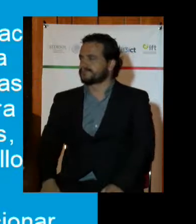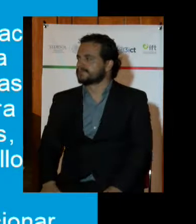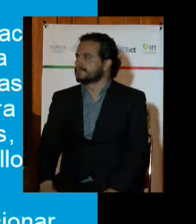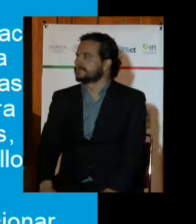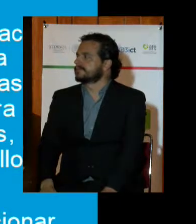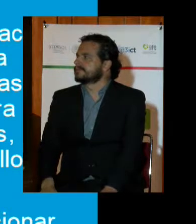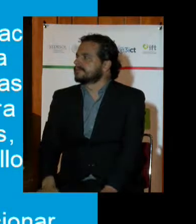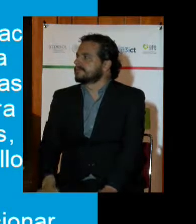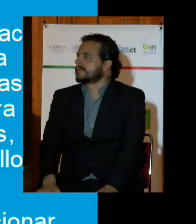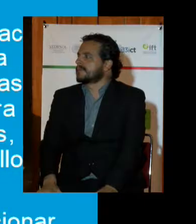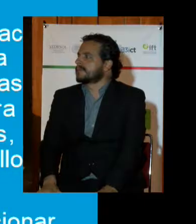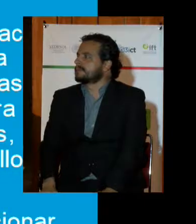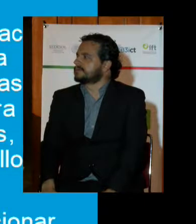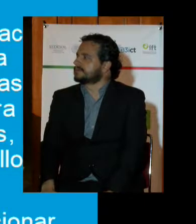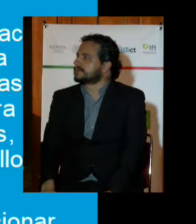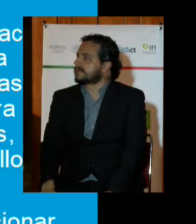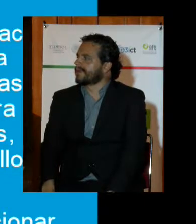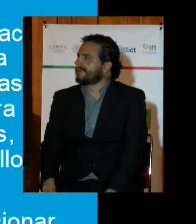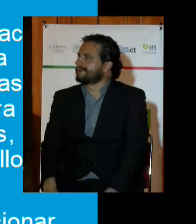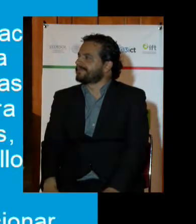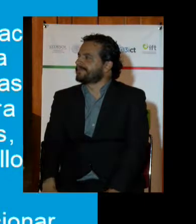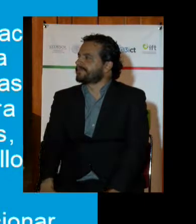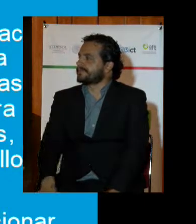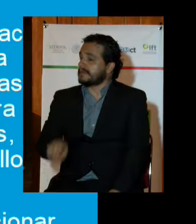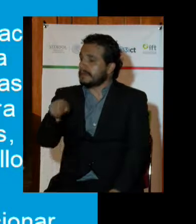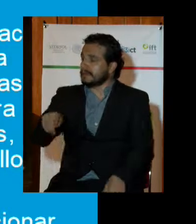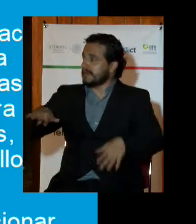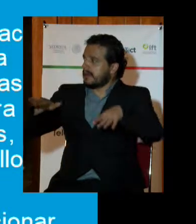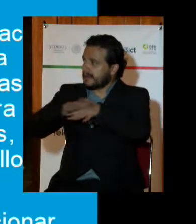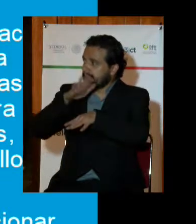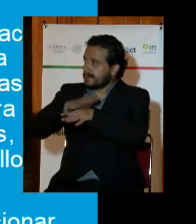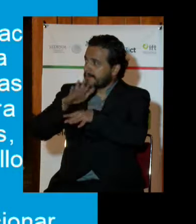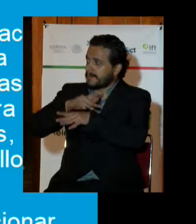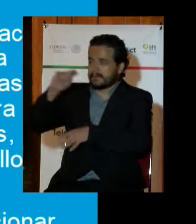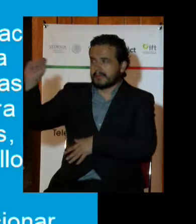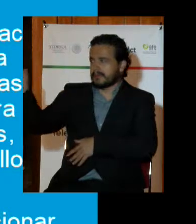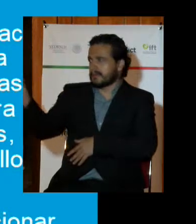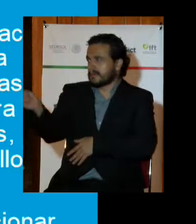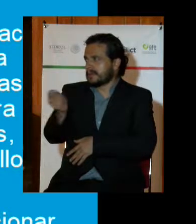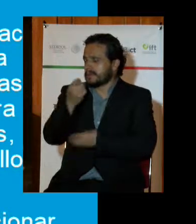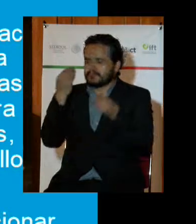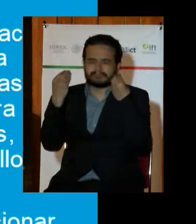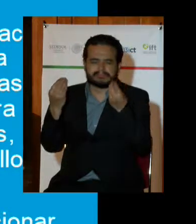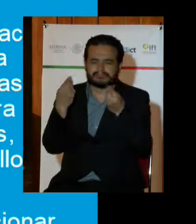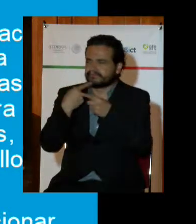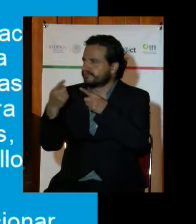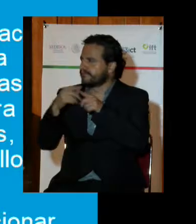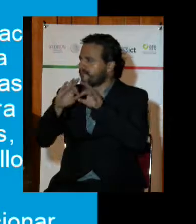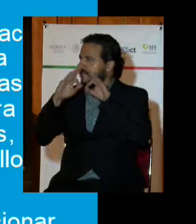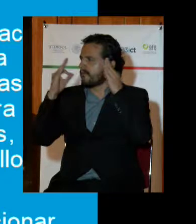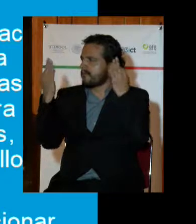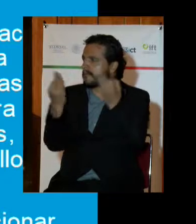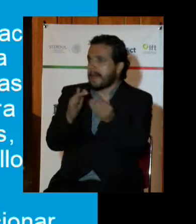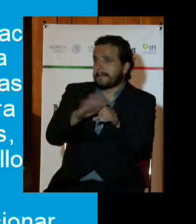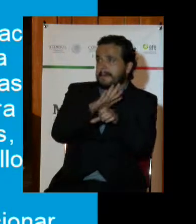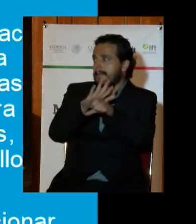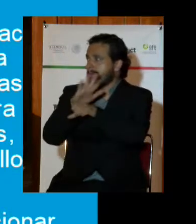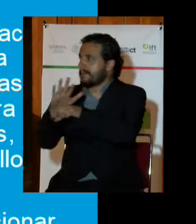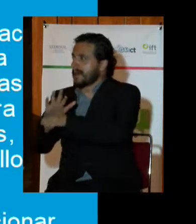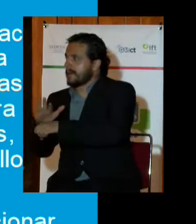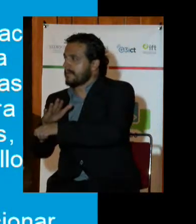La tecnología nos ha cambiado en muchas formas, por no decir en todas las formas, y hoy en día se nos han vuelto